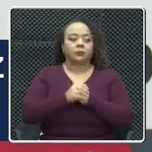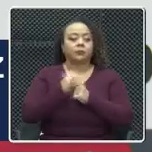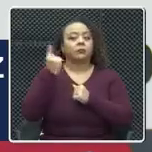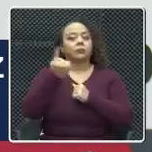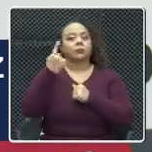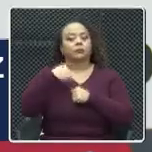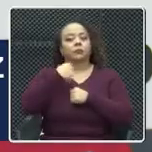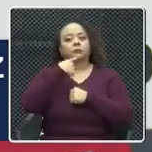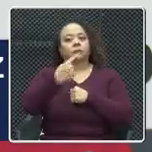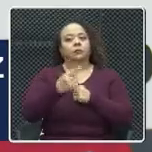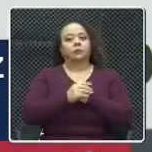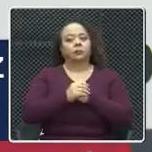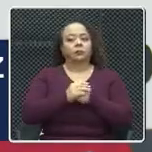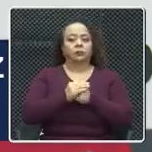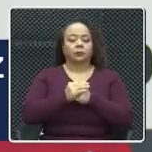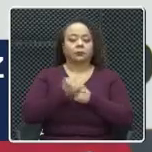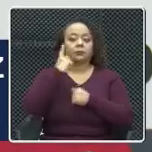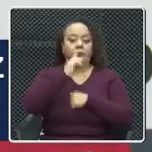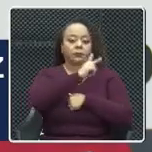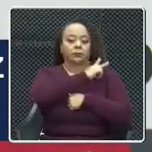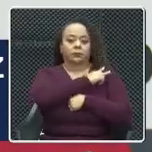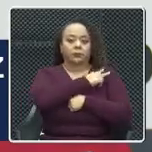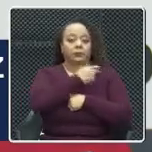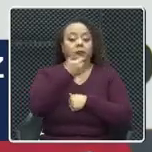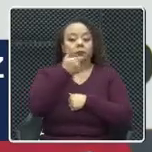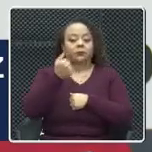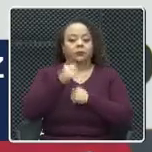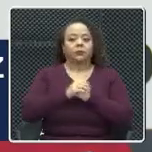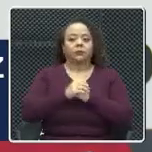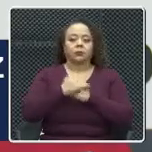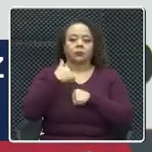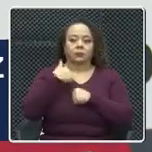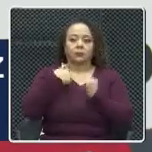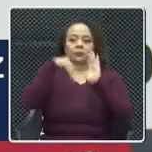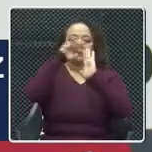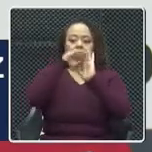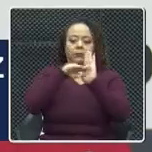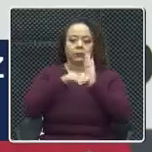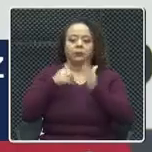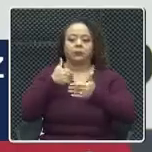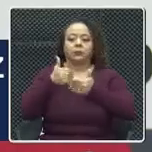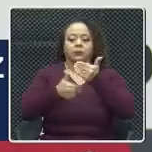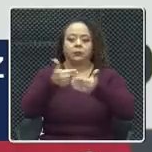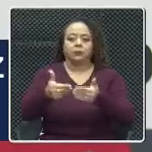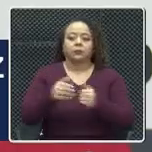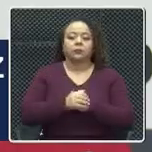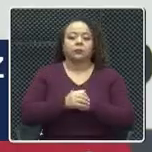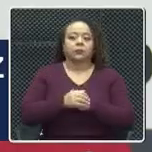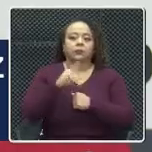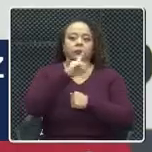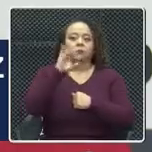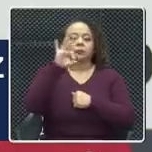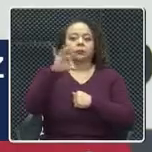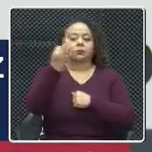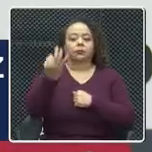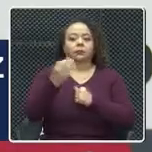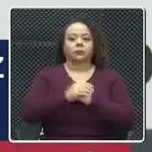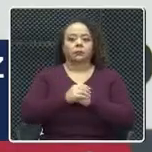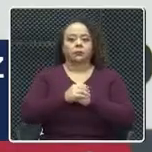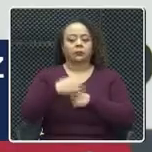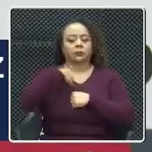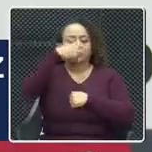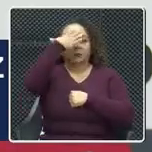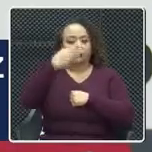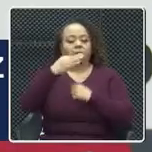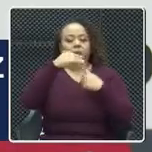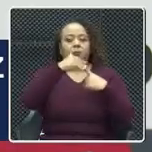Siempre lo digo, para el patrono va a ser mejor armarse de protocolos, procedimientos y de forma, yo creo